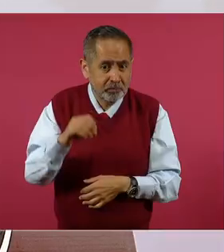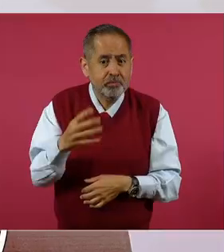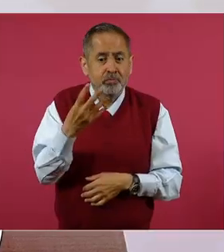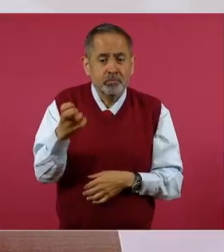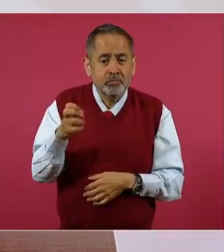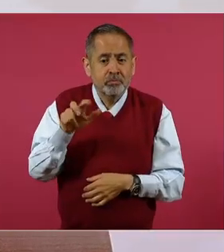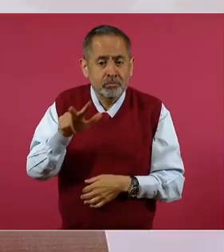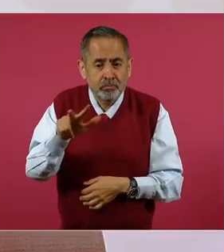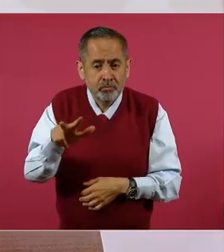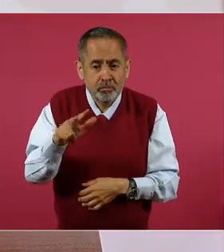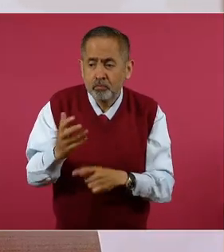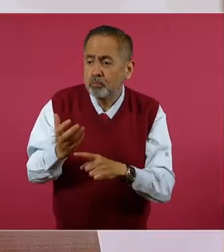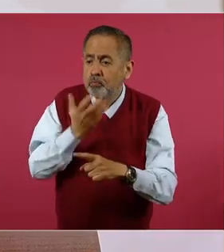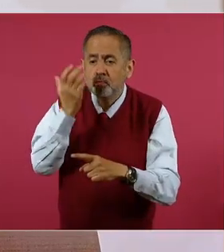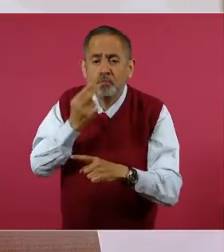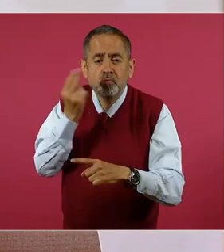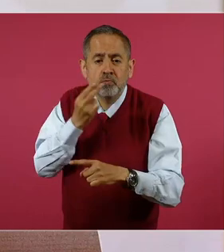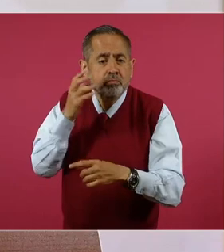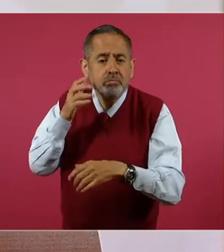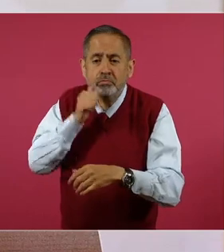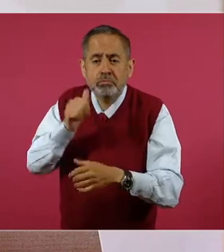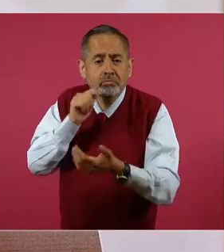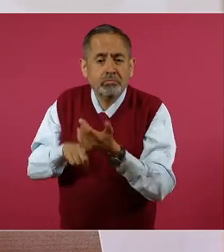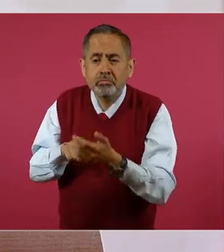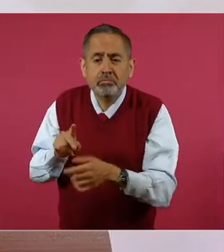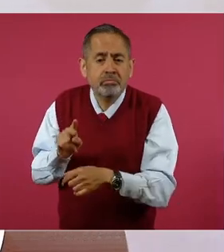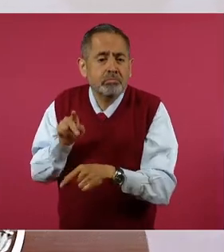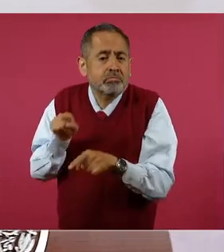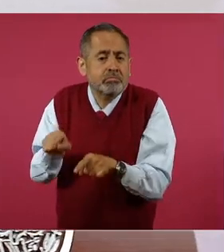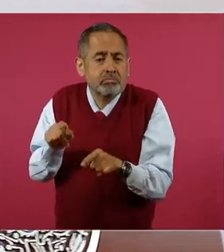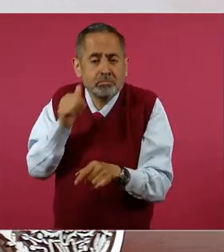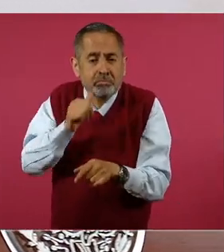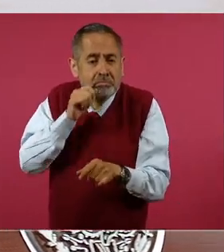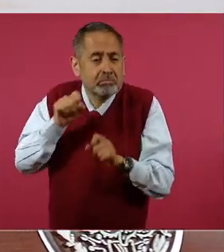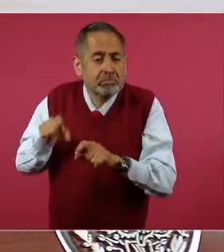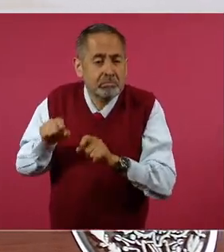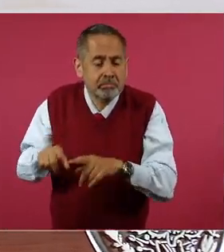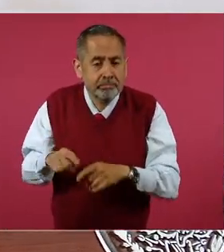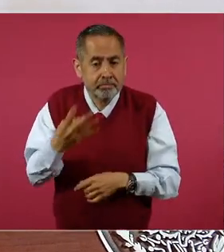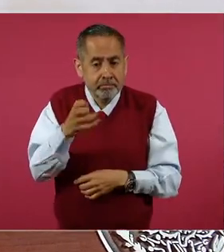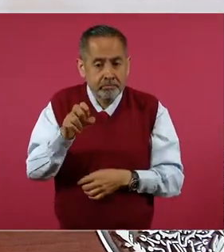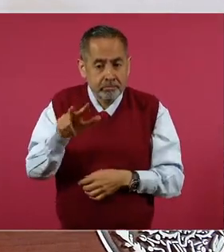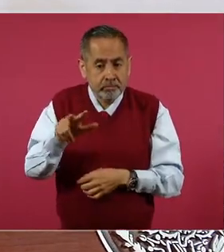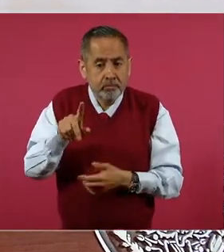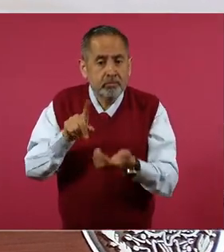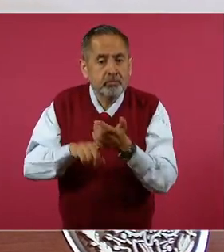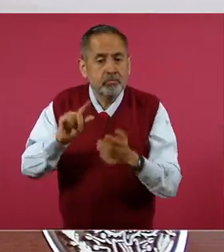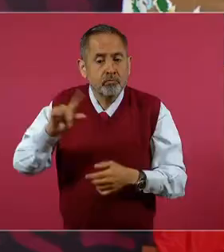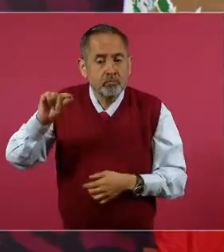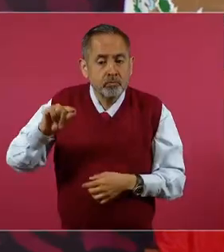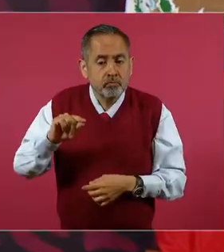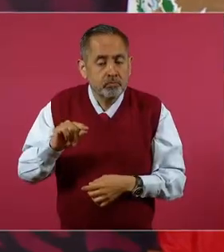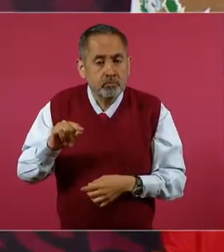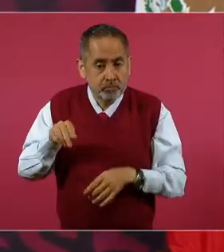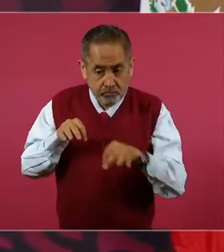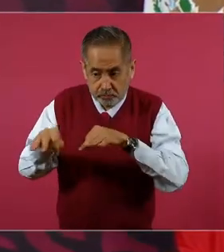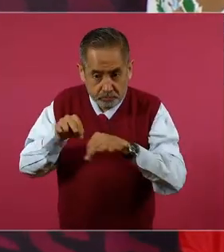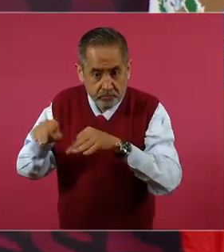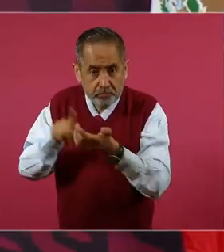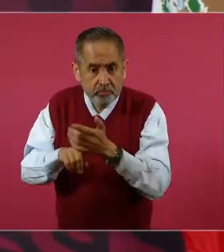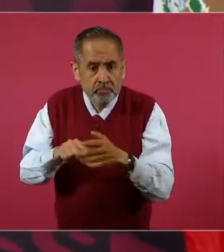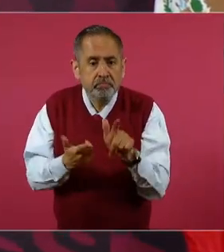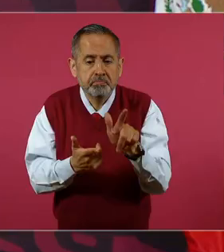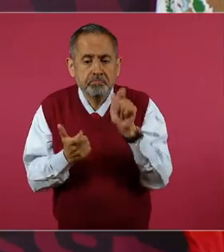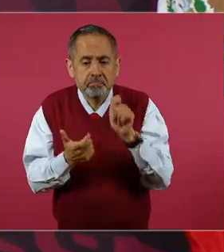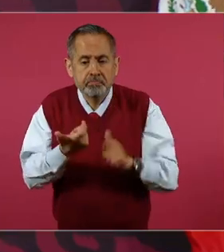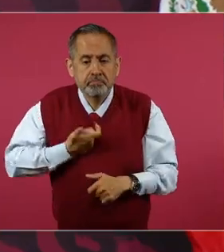418 son de usos y costumbres. Y en esos 418 las autoridades no cobran,